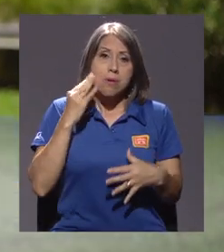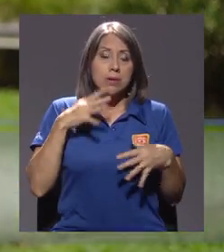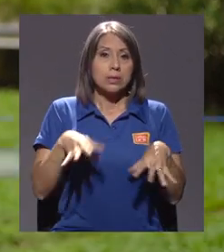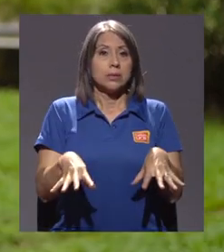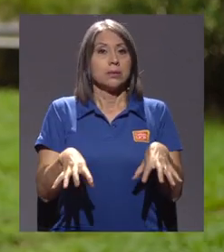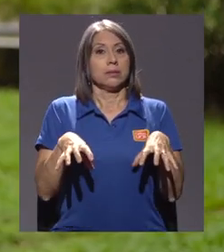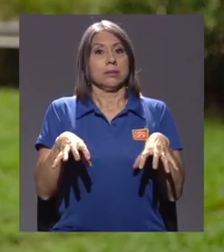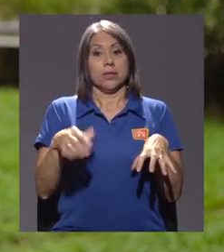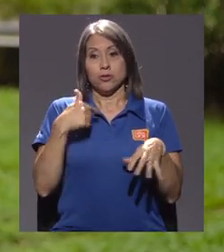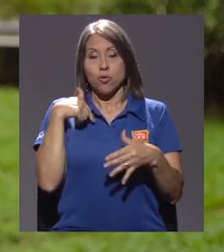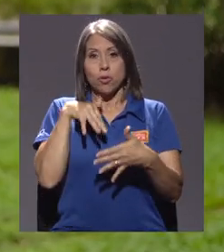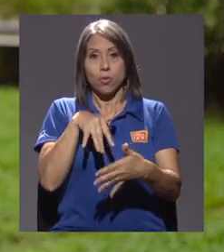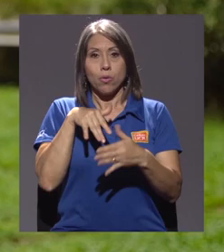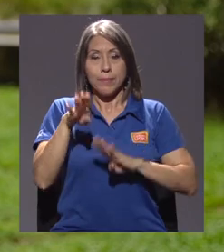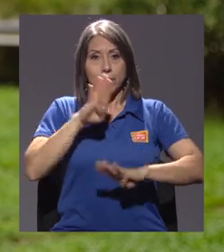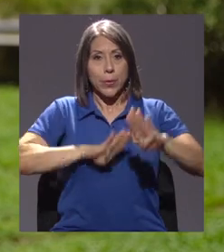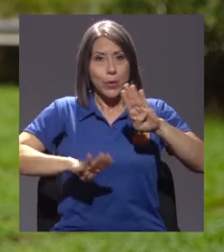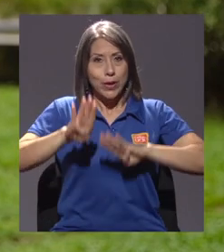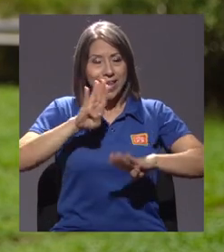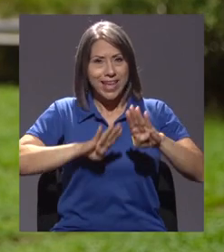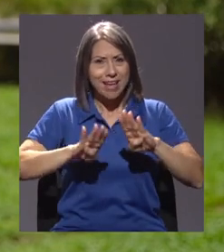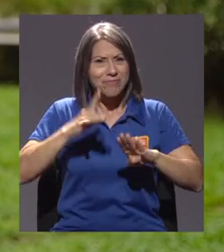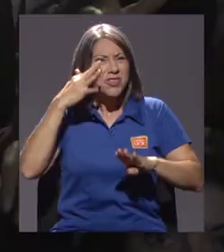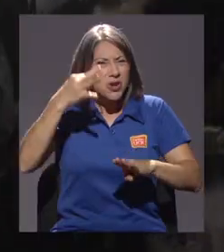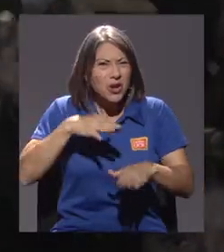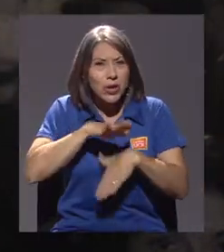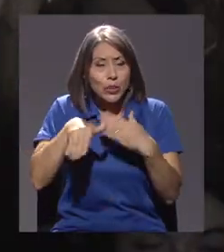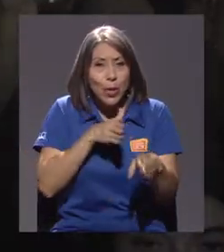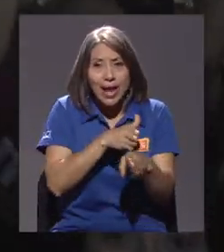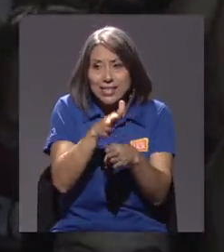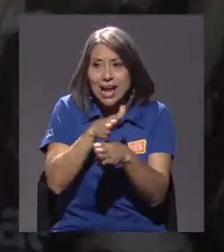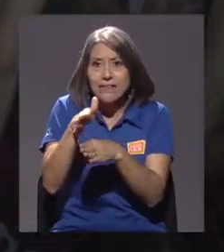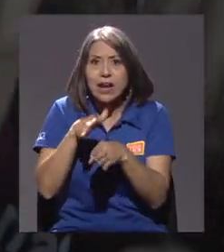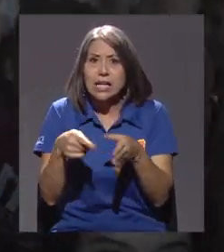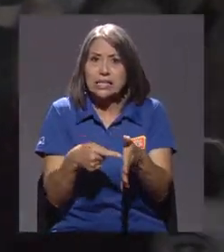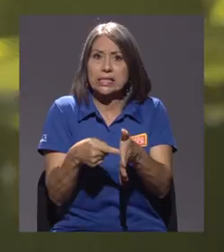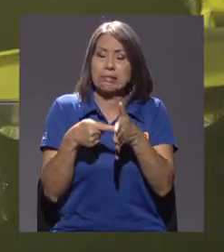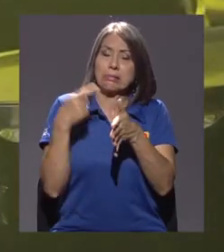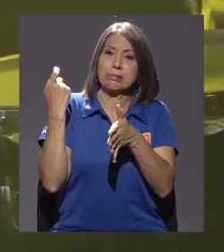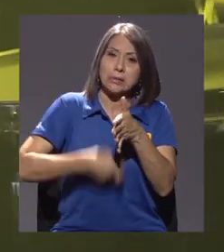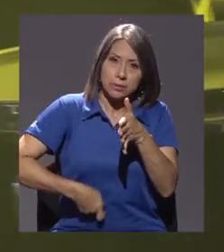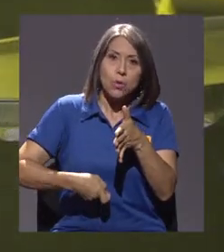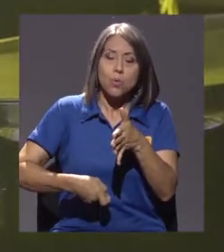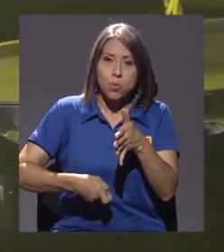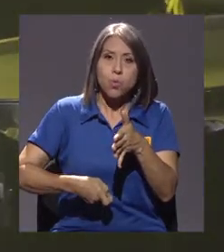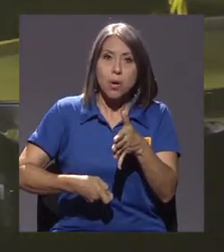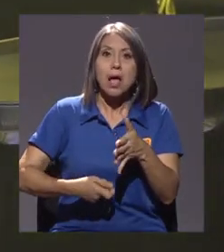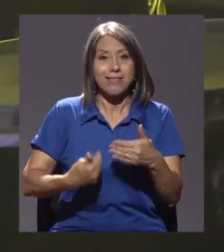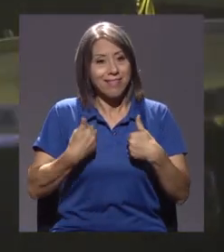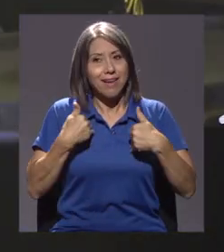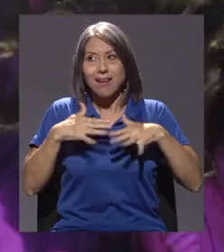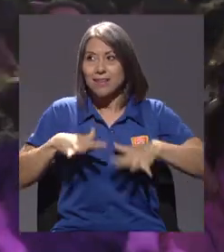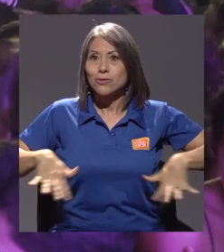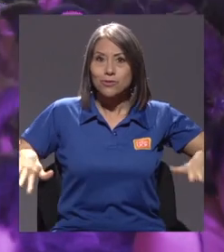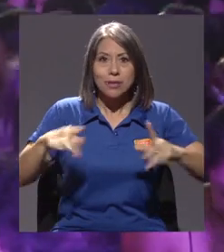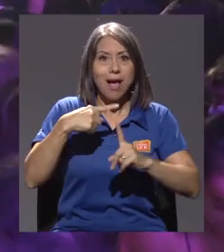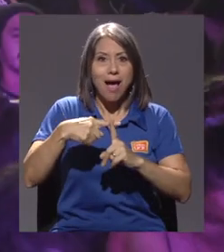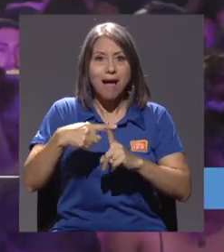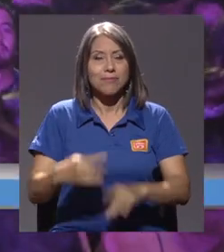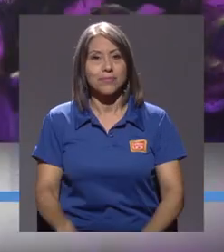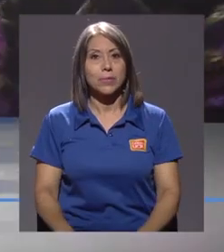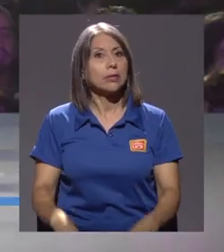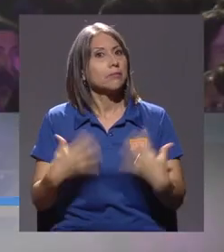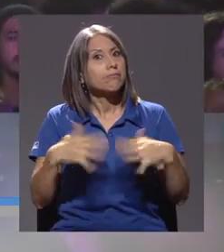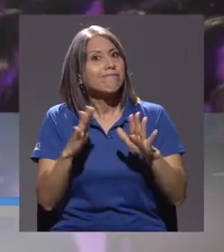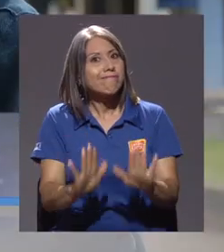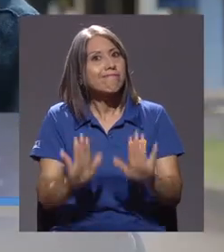soy de biología, creo que las carreras todas tienen su nivel de exigencia en el cual tener estos espacios es positivo. Me